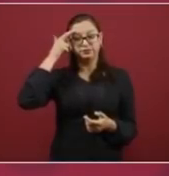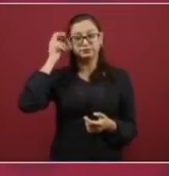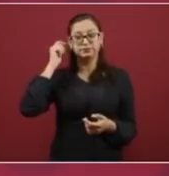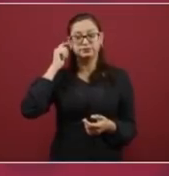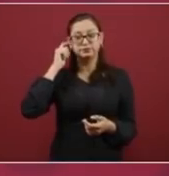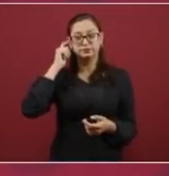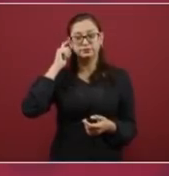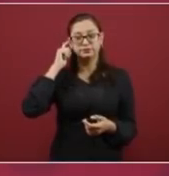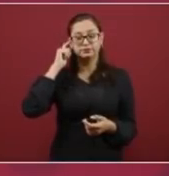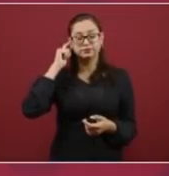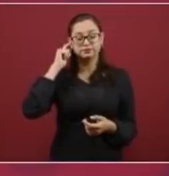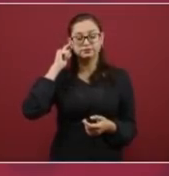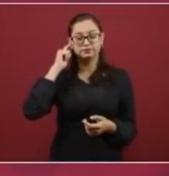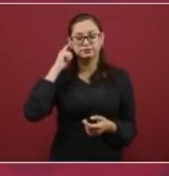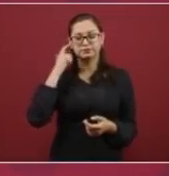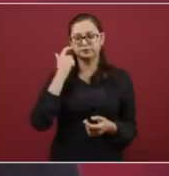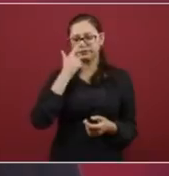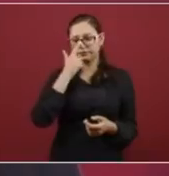avivar